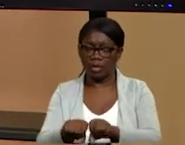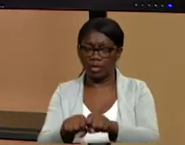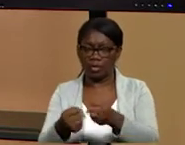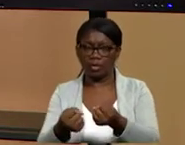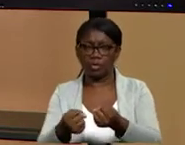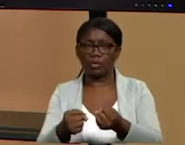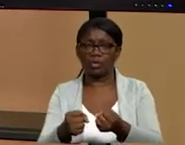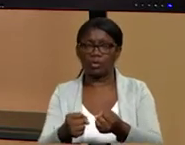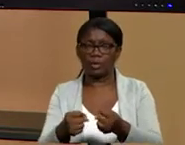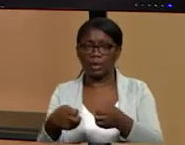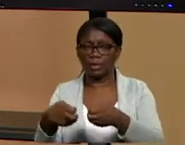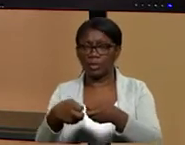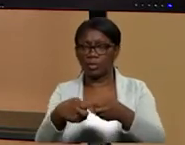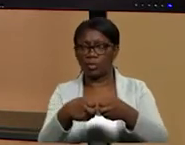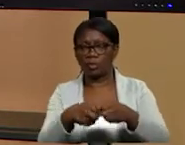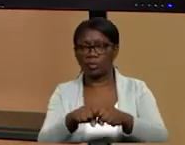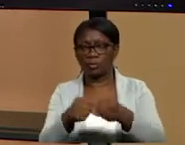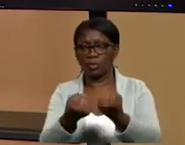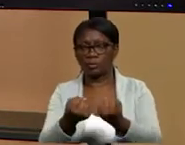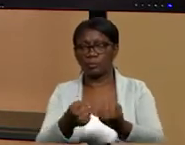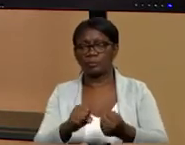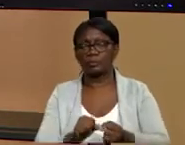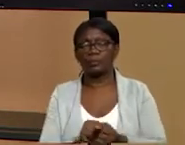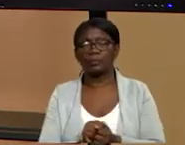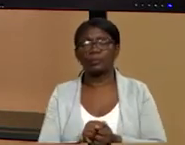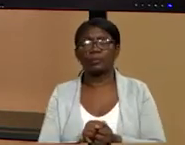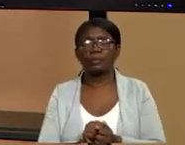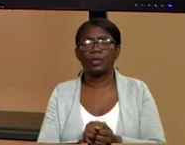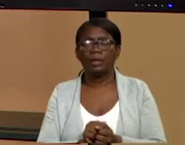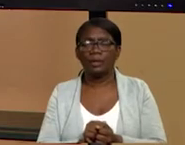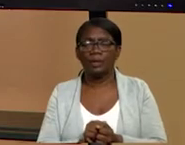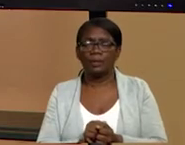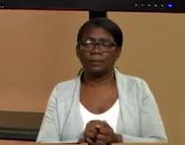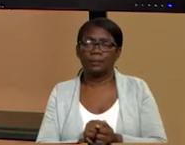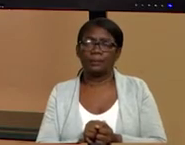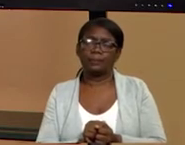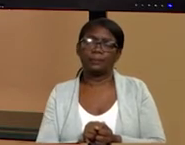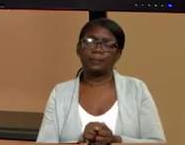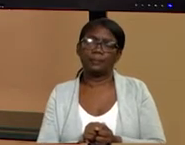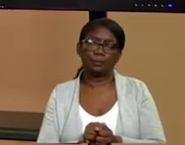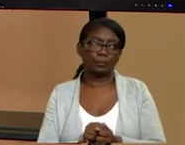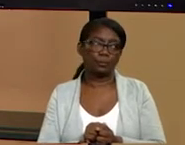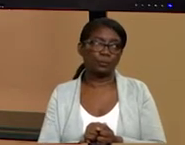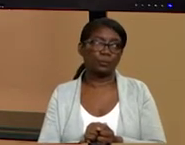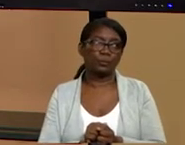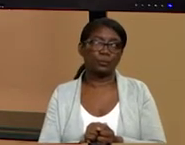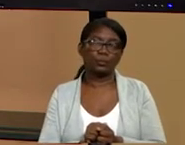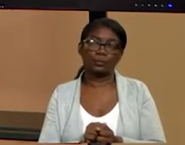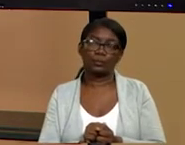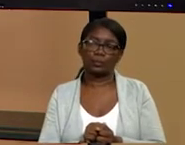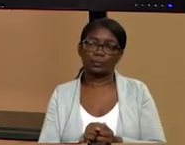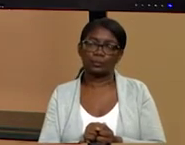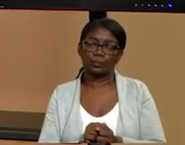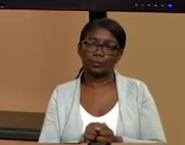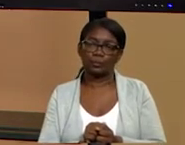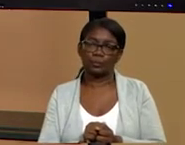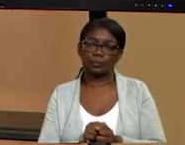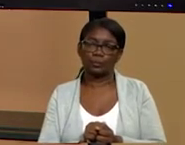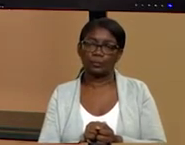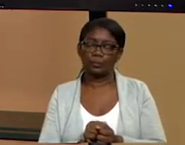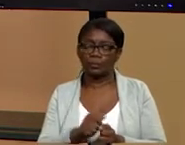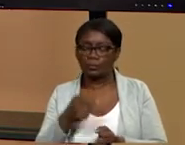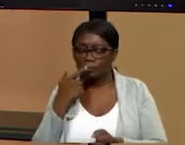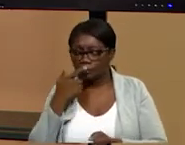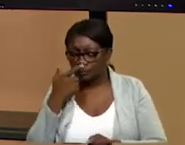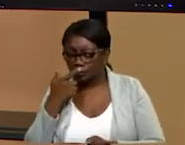del cortocircuito o del efecto pues, del daño que hayan tenido. ¿Ok? Usar los sentidos de la nariz, siempre el